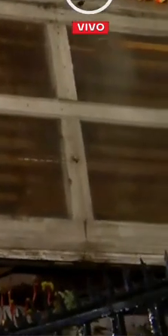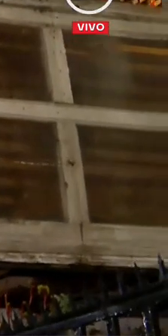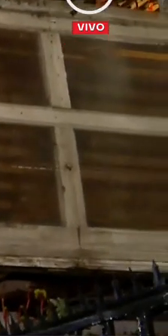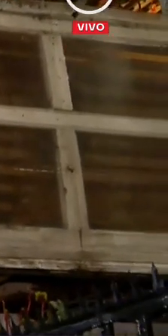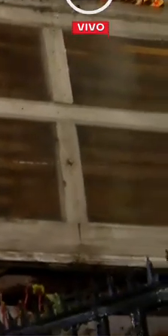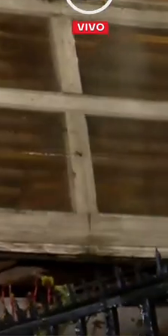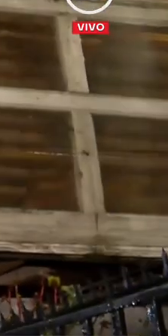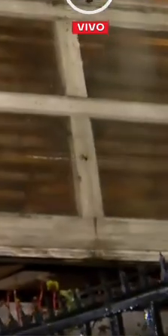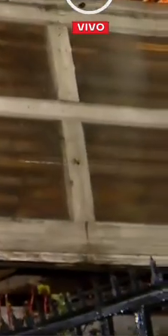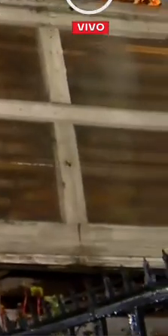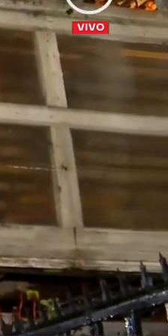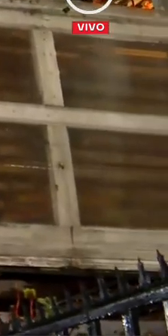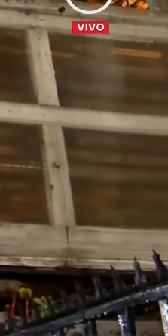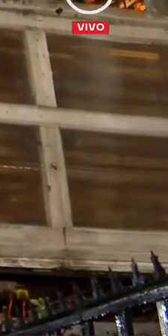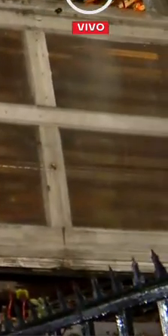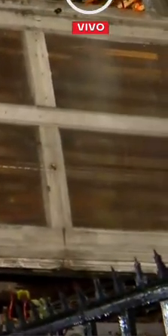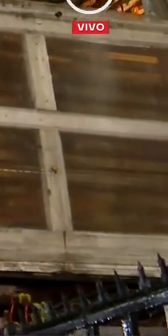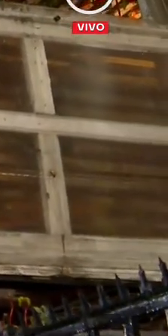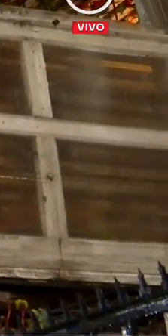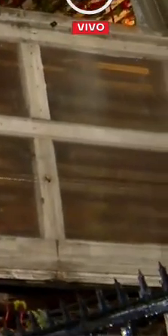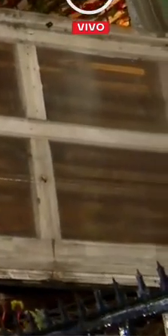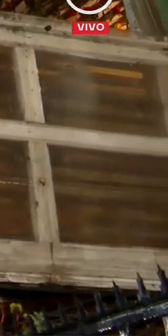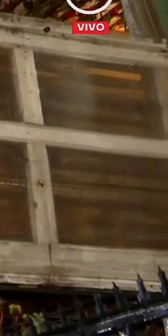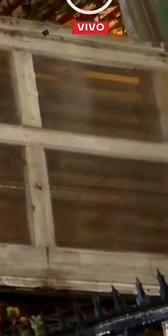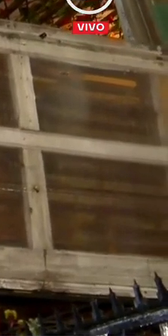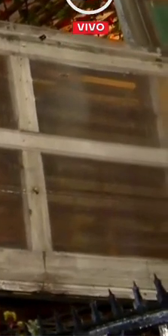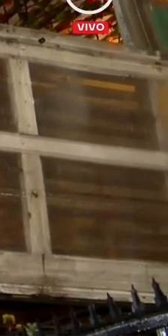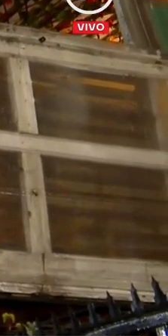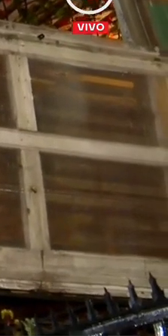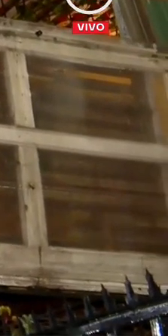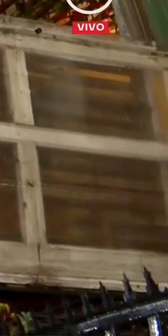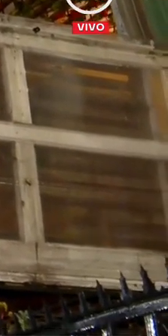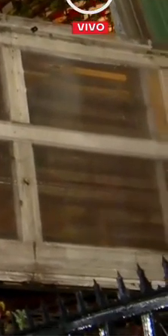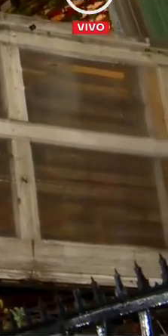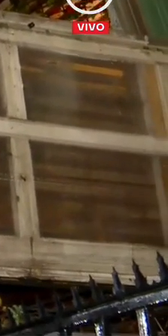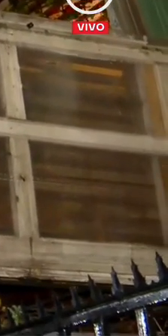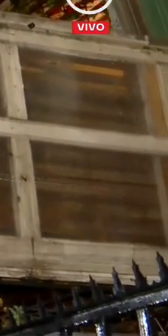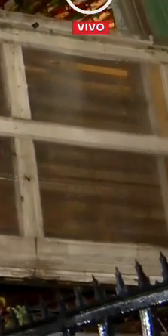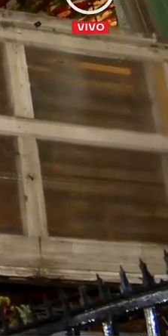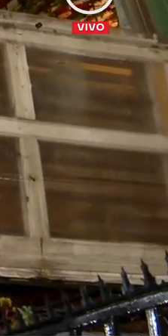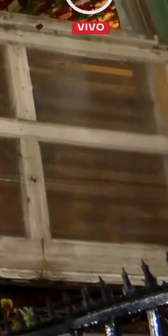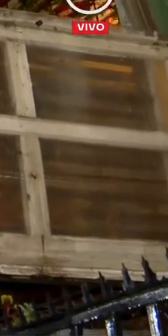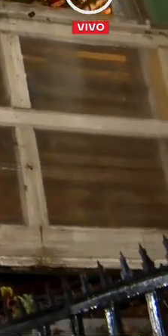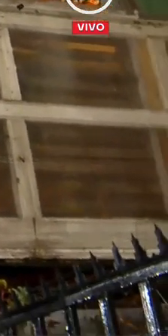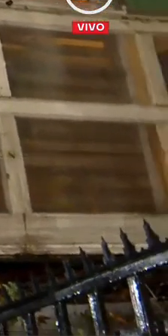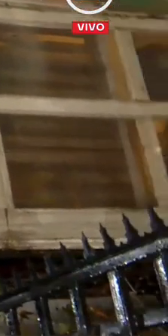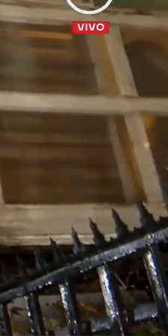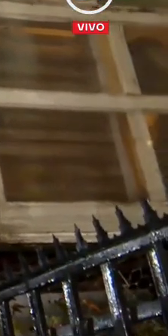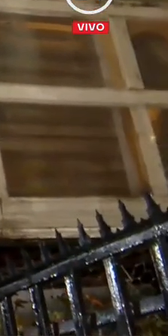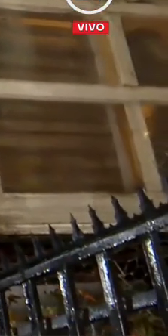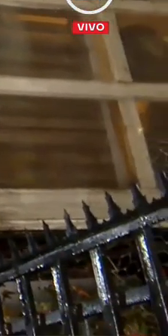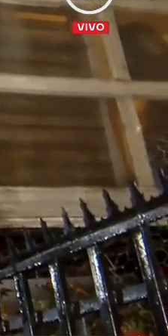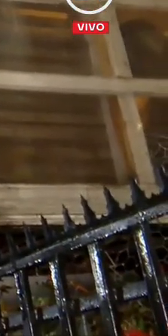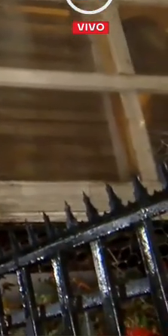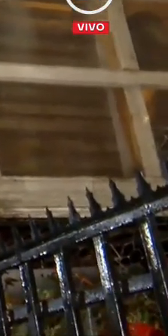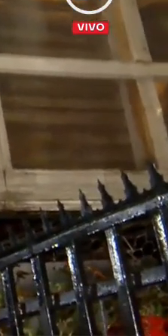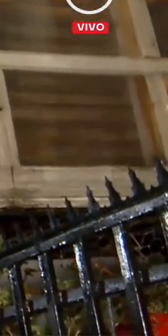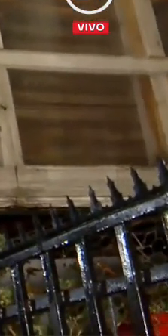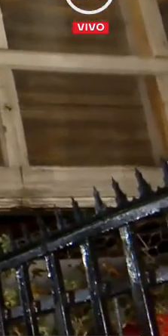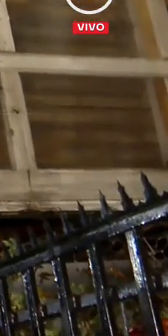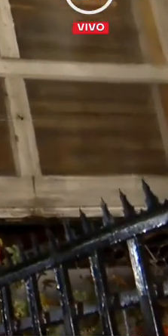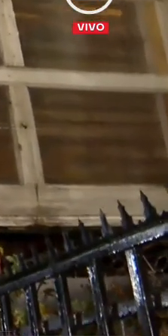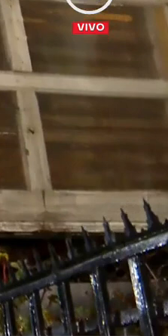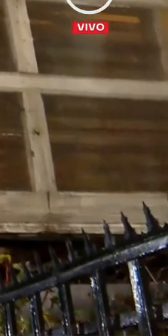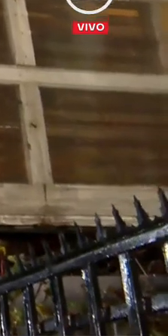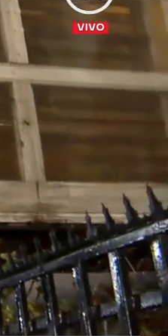Toda la vida aquí a la orilla del río. Han vivido toda la orilla del río. Conocemos cómo se comporta esto. ¿Y no hay un riesgo de quedarse aquí?